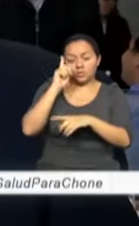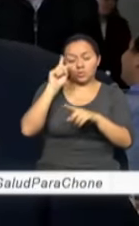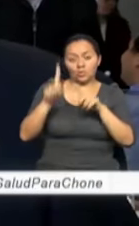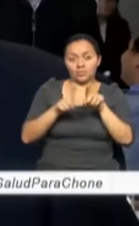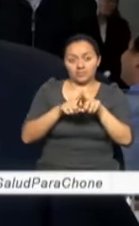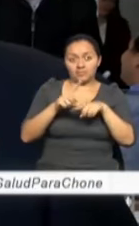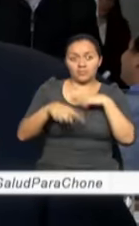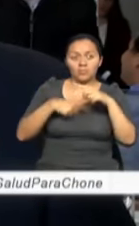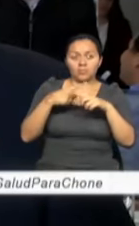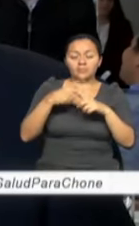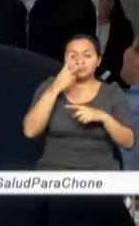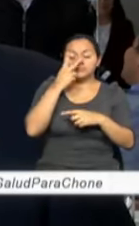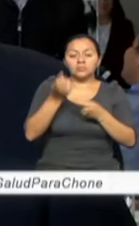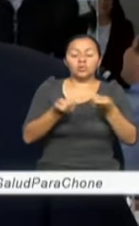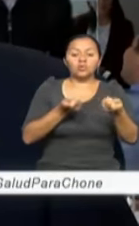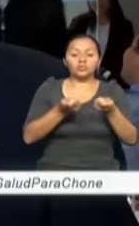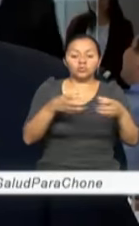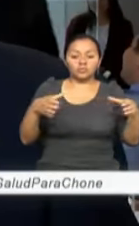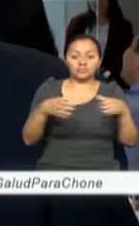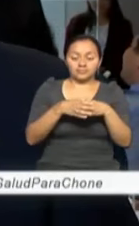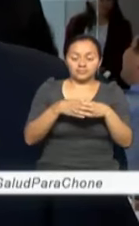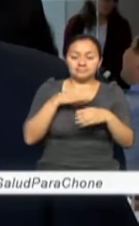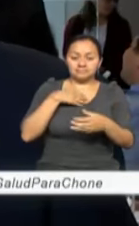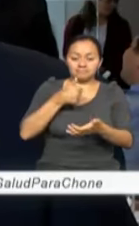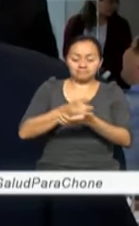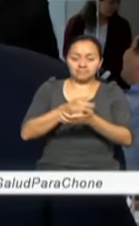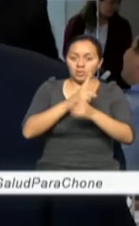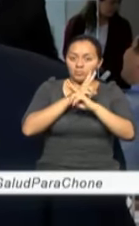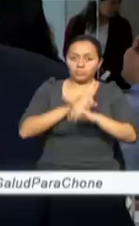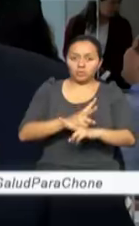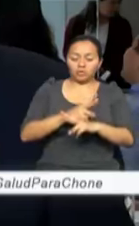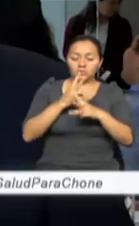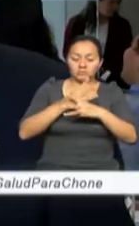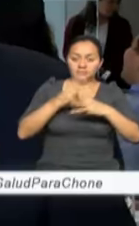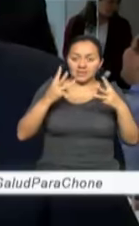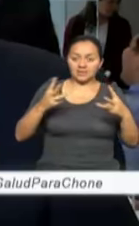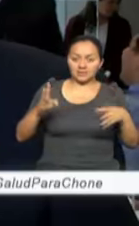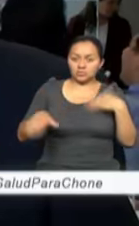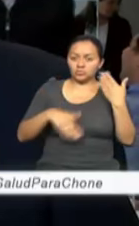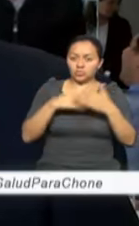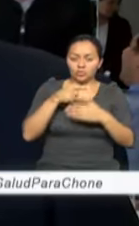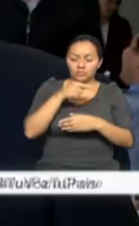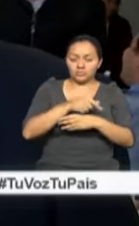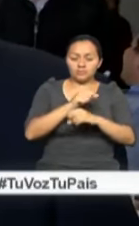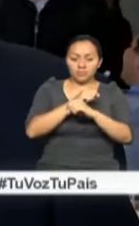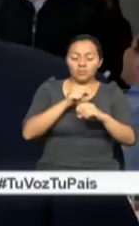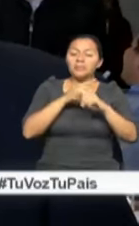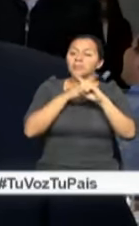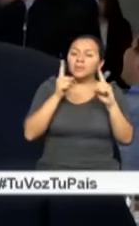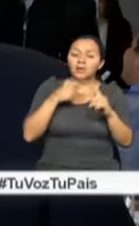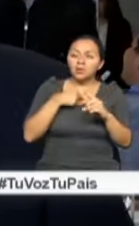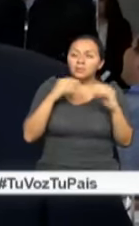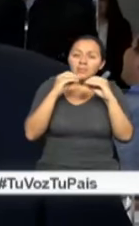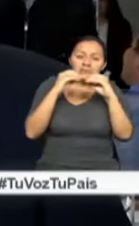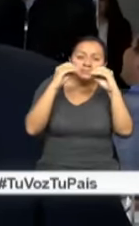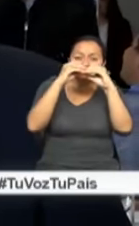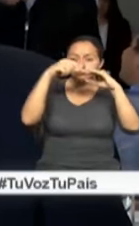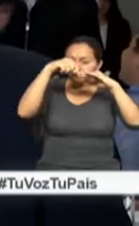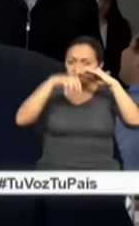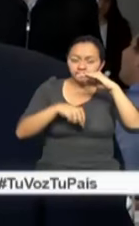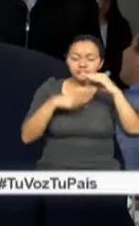hablan del manejo y de la protección de los materiales nucleares, pero no dicen nada cómo se